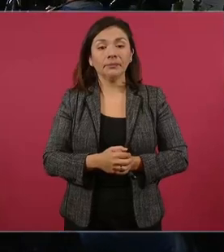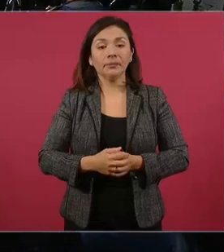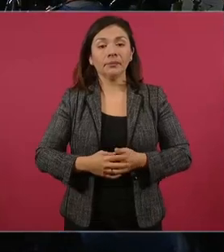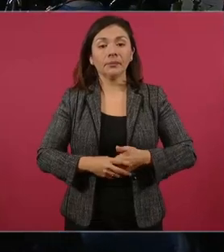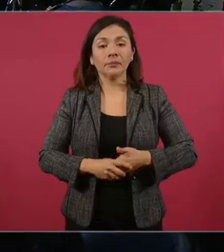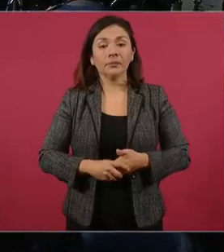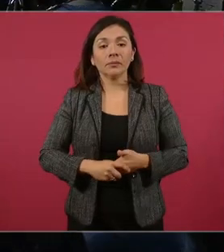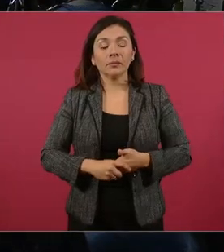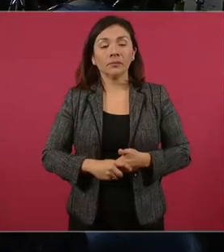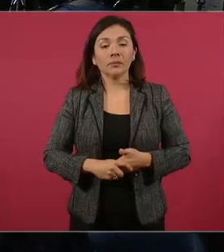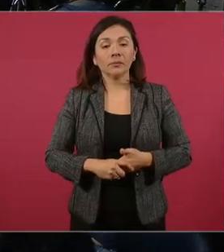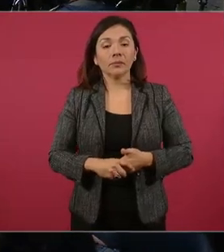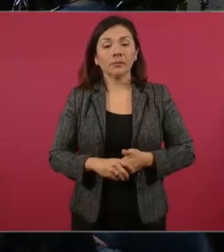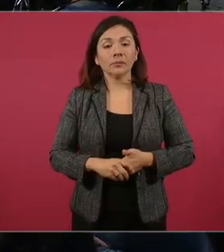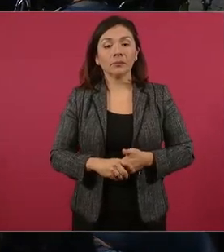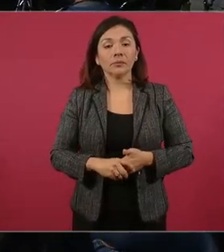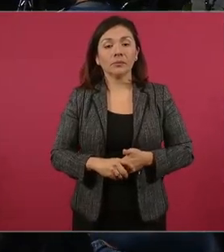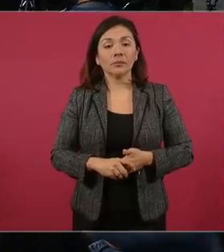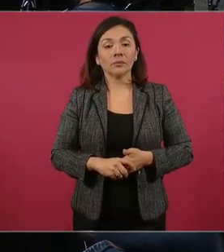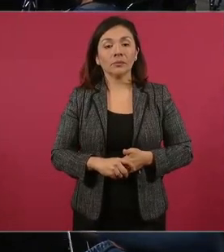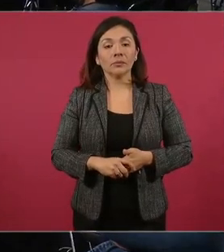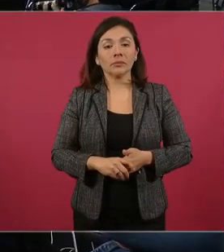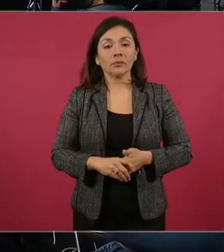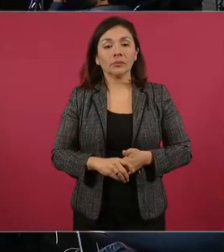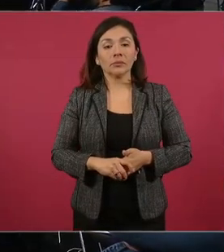No, deja que termine nada más, mire.